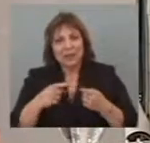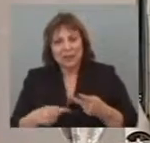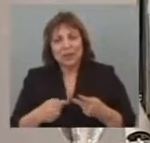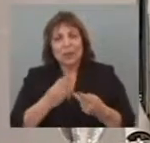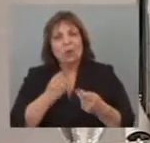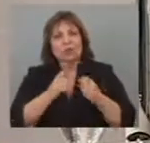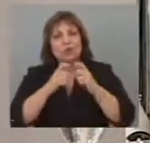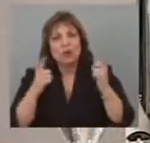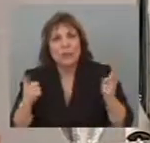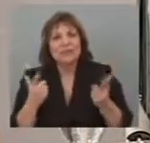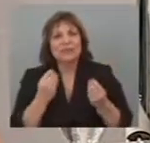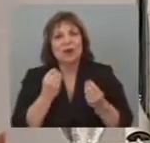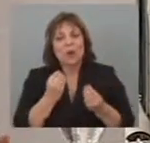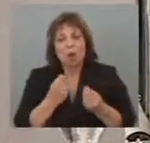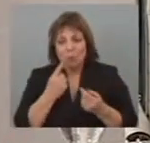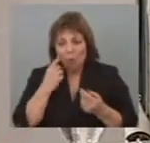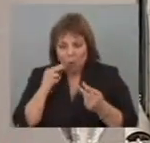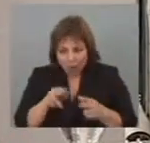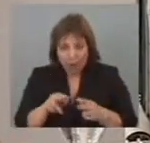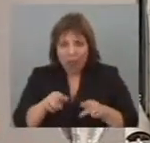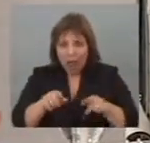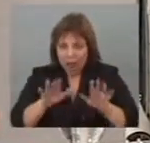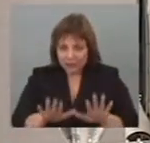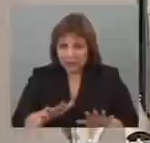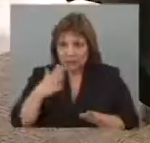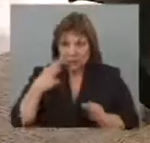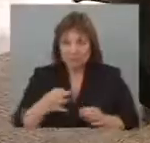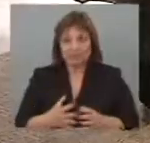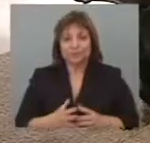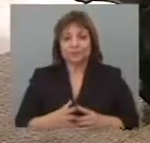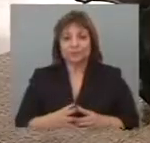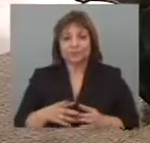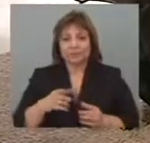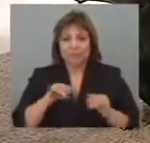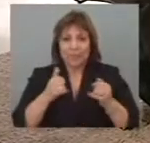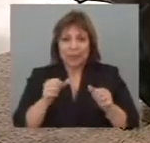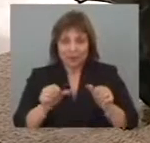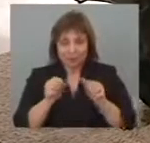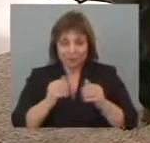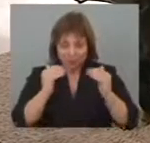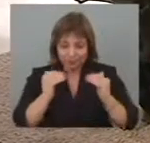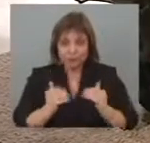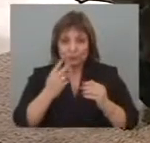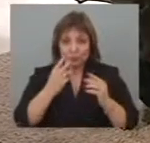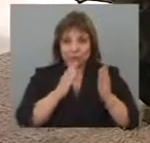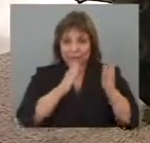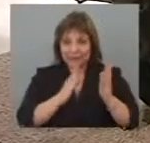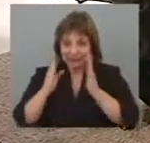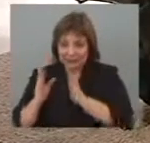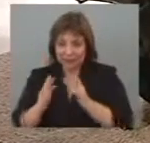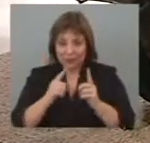mismo encontrarte con esta realidad? Sí, el trabajo con los datos lo hicimos básicamente en 2 etapas, una etapa